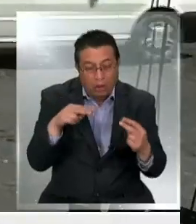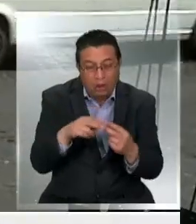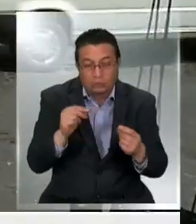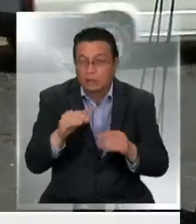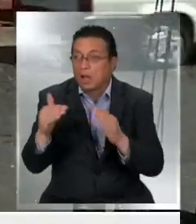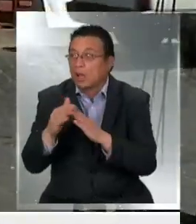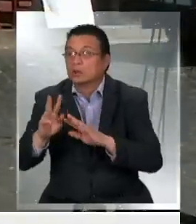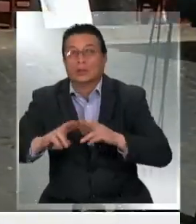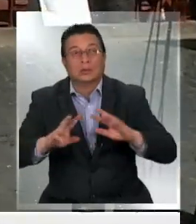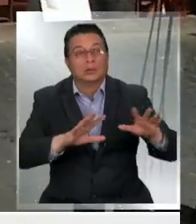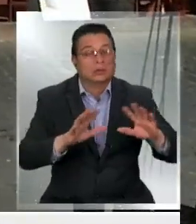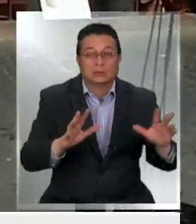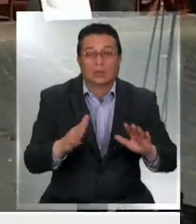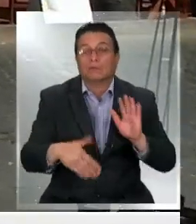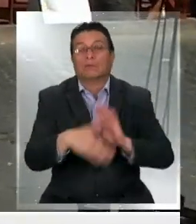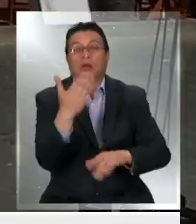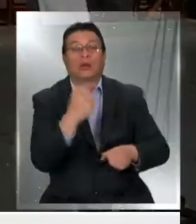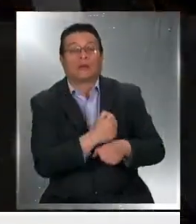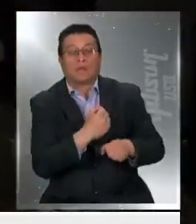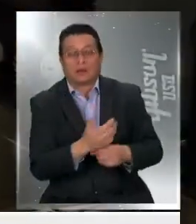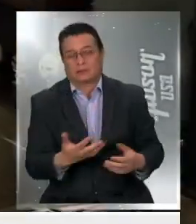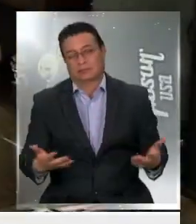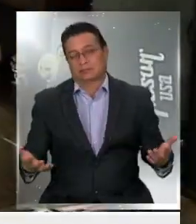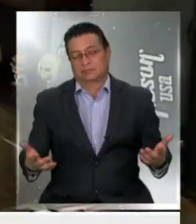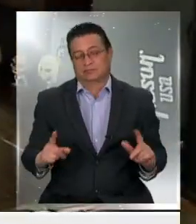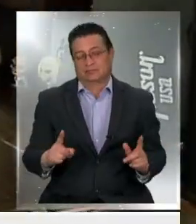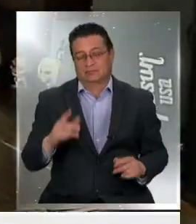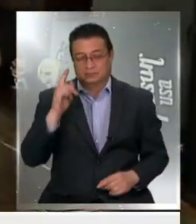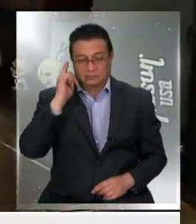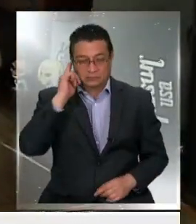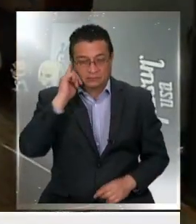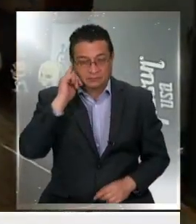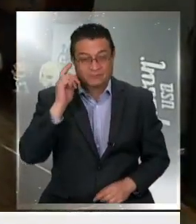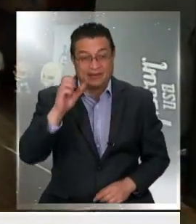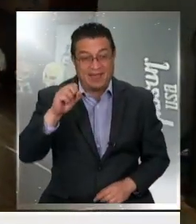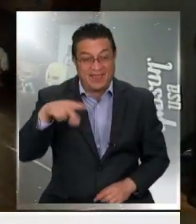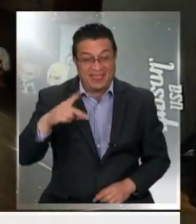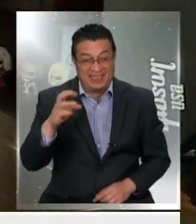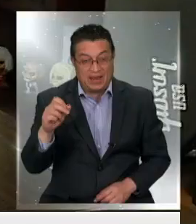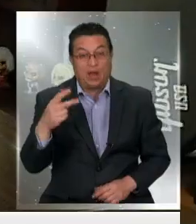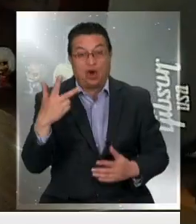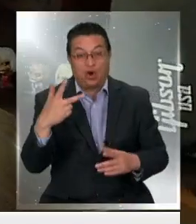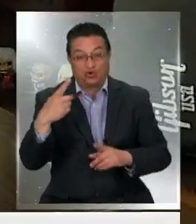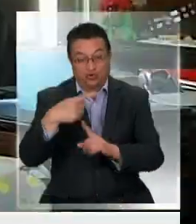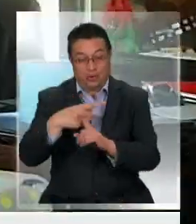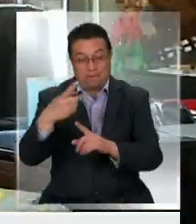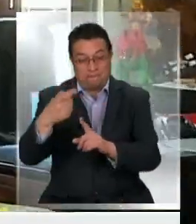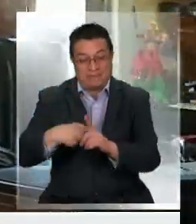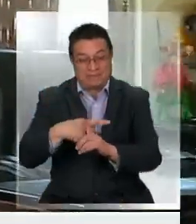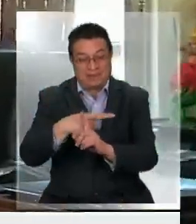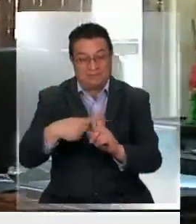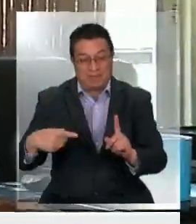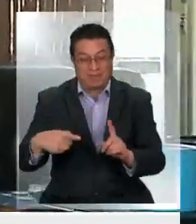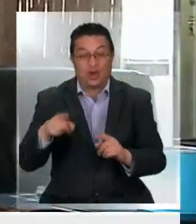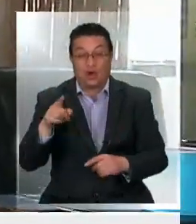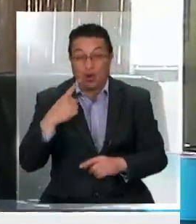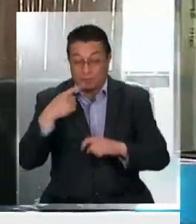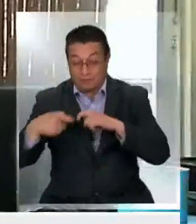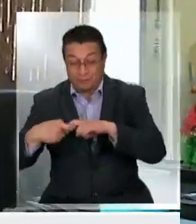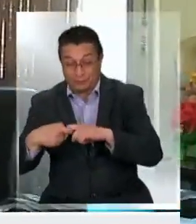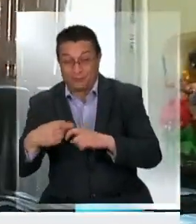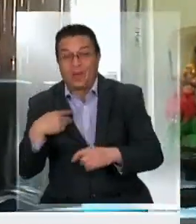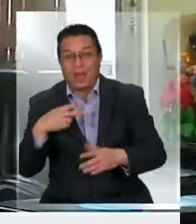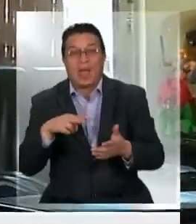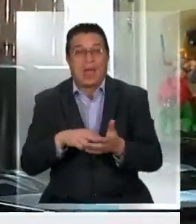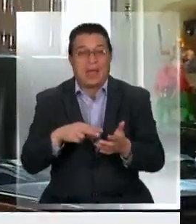un poco la casa y después ya tenés que volver al trabajo. Andrea ya tiene 8 meses y medio de embarazo y Juan Pablo espera ansioso poder